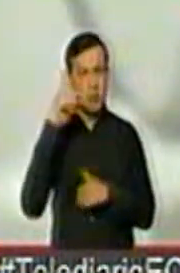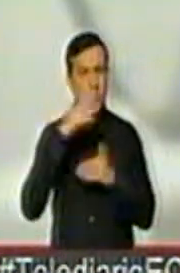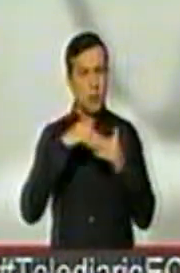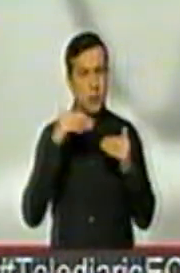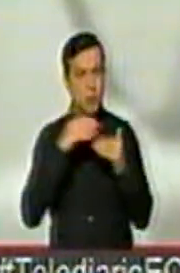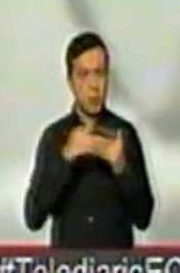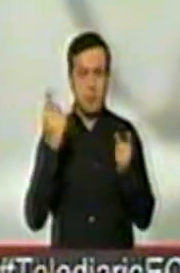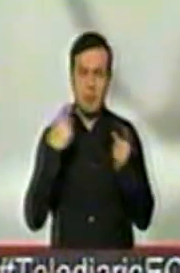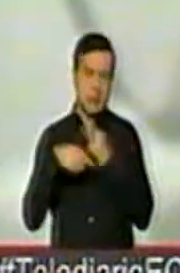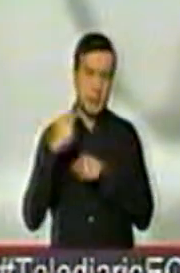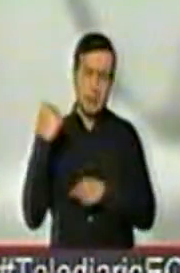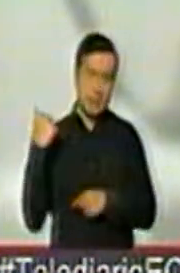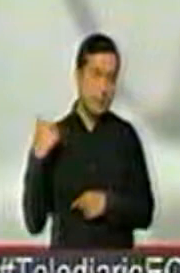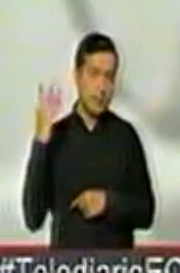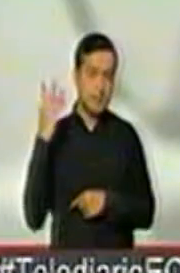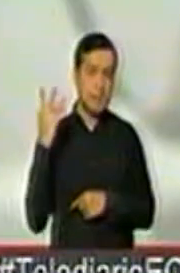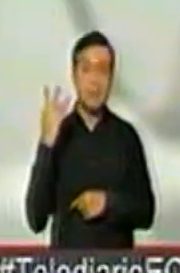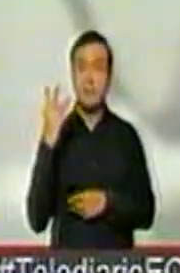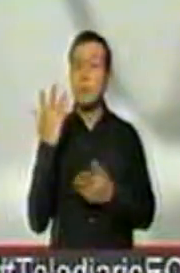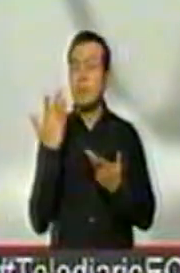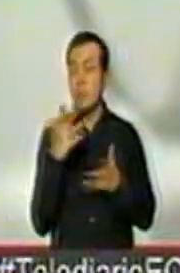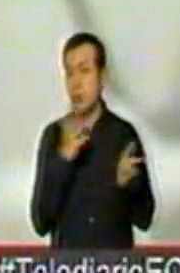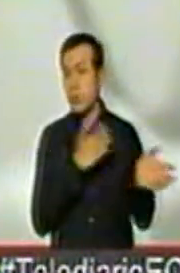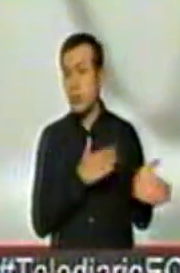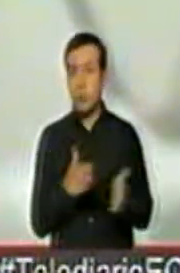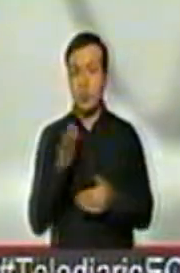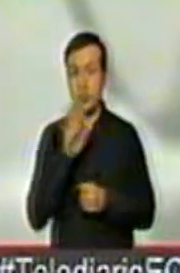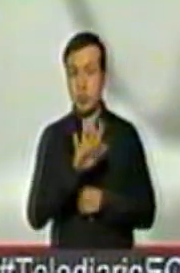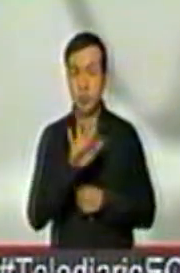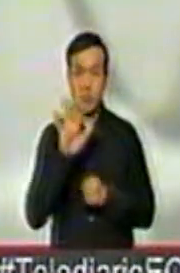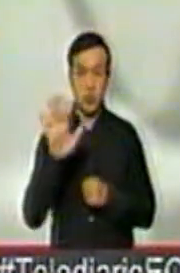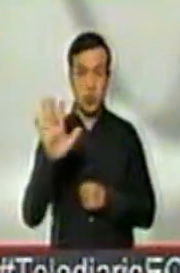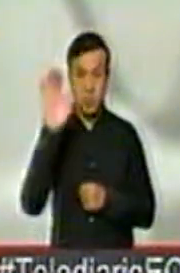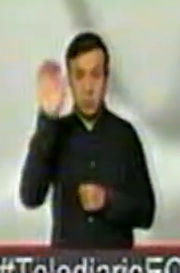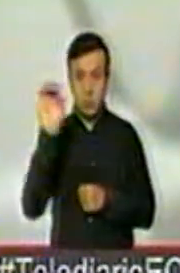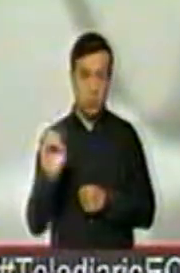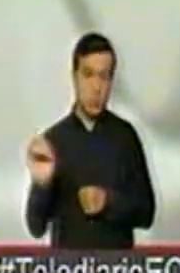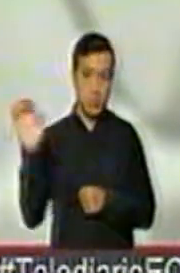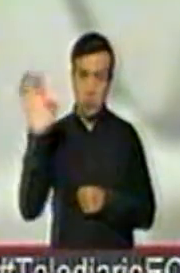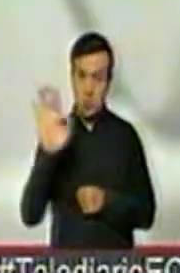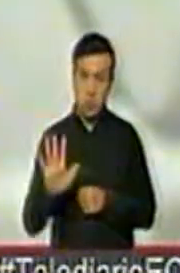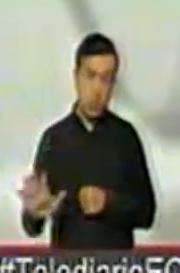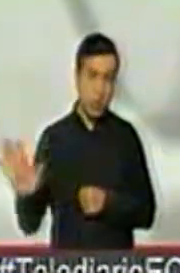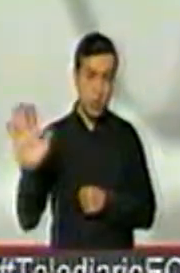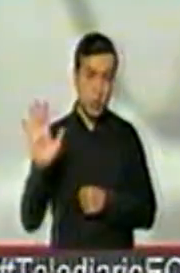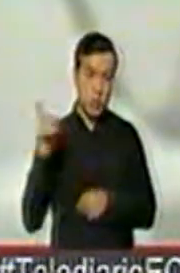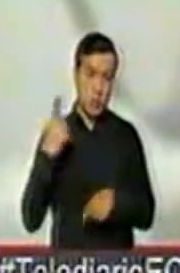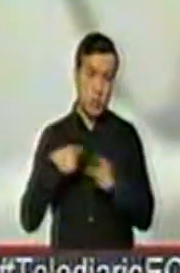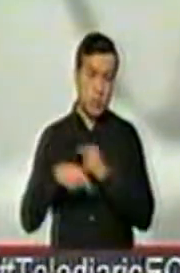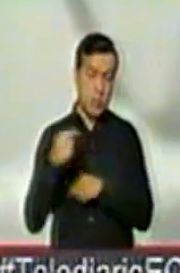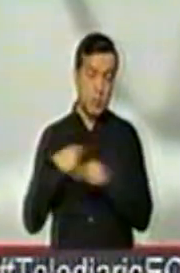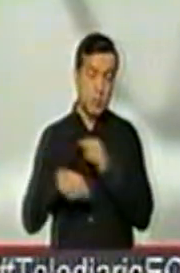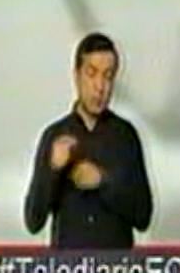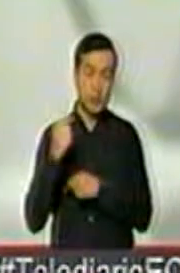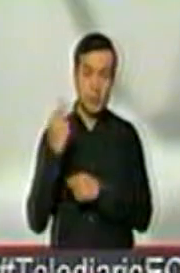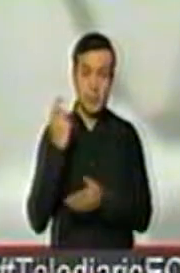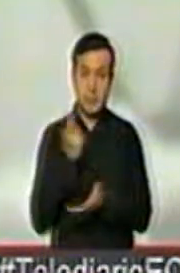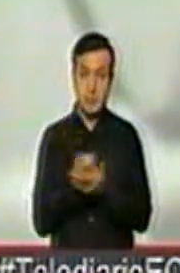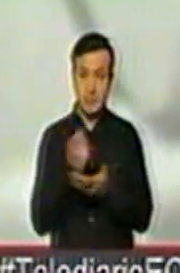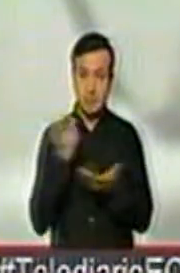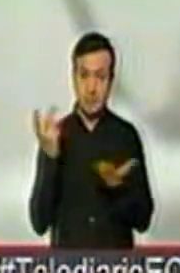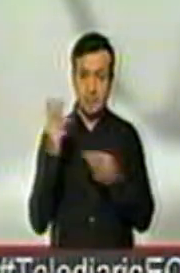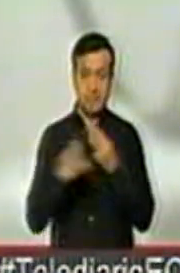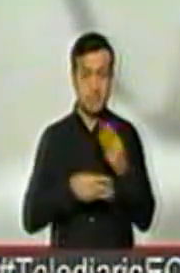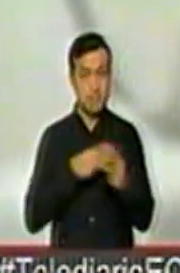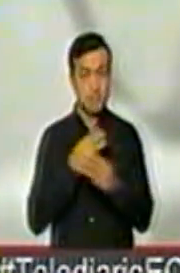hacia ese destino y ocupan ya alrededor del 55% del total de exportaciones del crustáceo hacia el